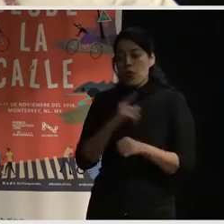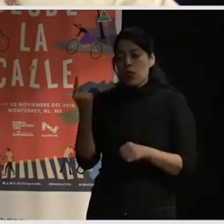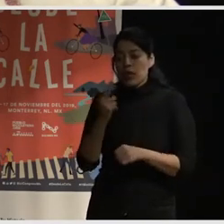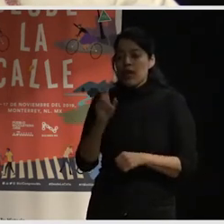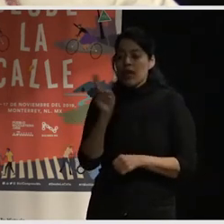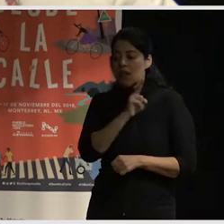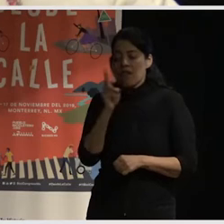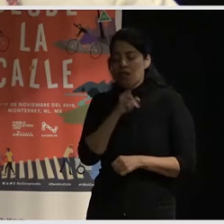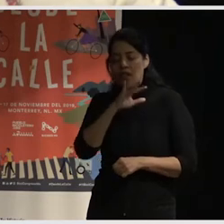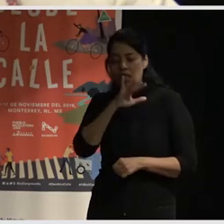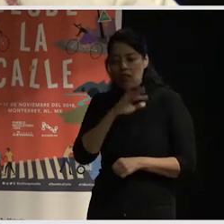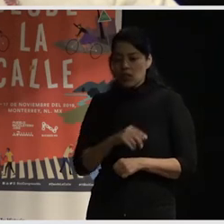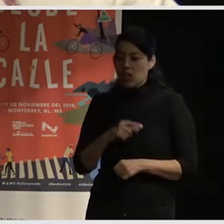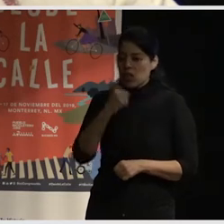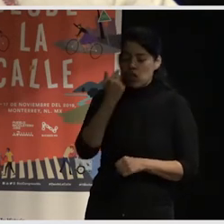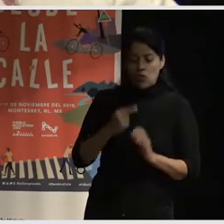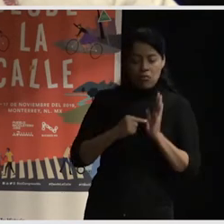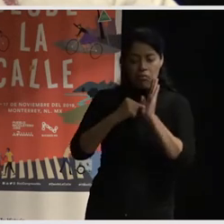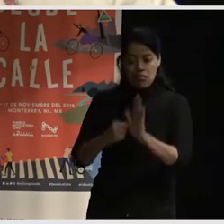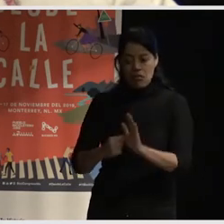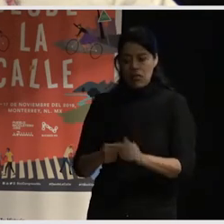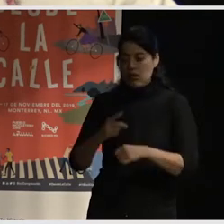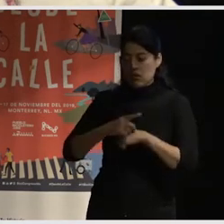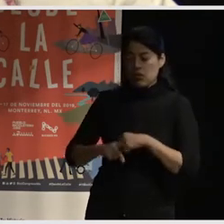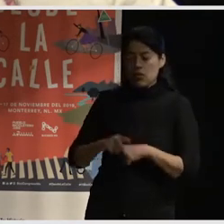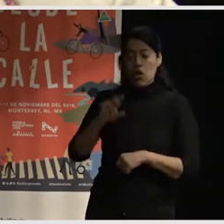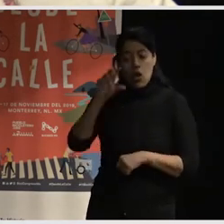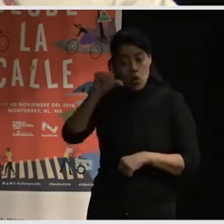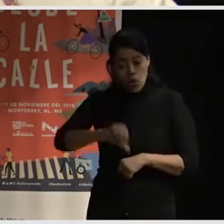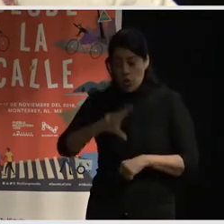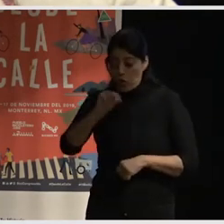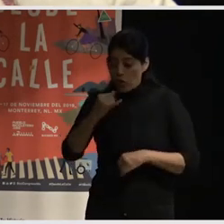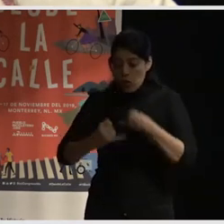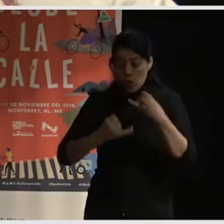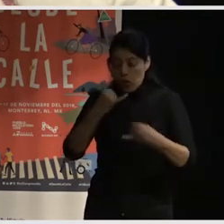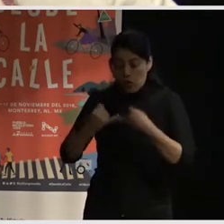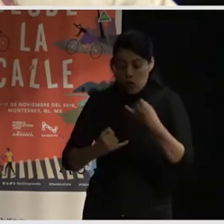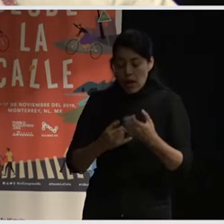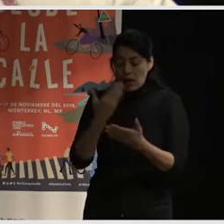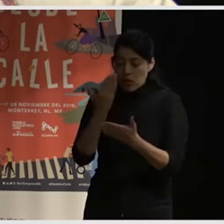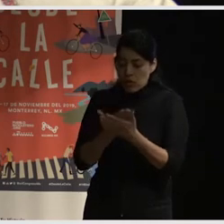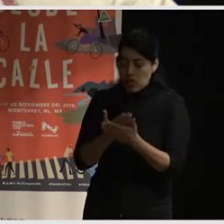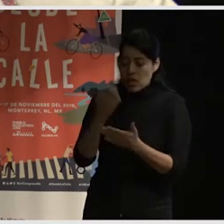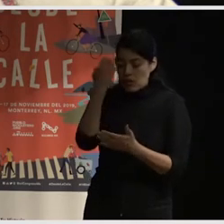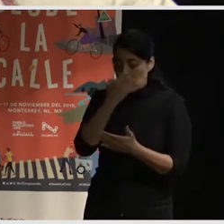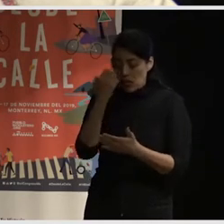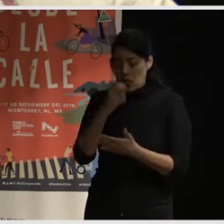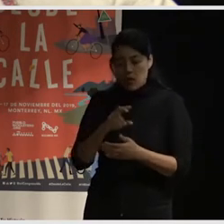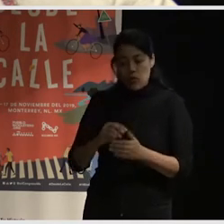aire y no te quiero exponer hoy no vas a salir a jugar a tu recreo porque ya está muy alta la contaminación